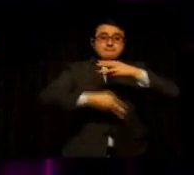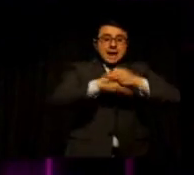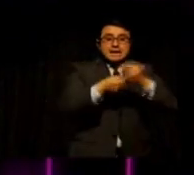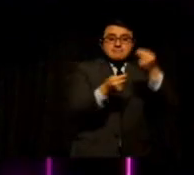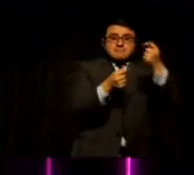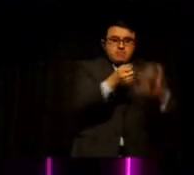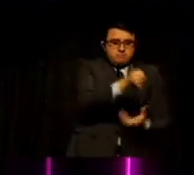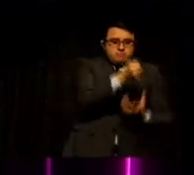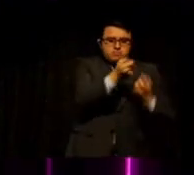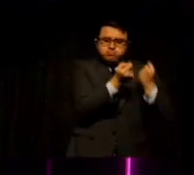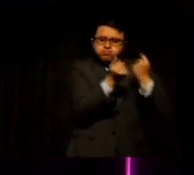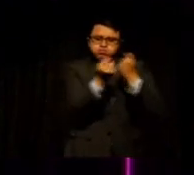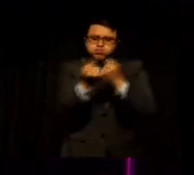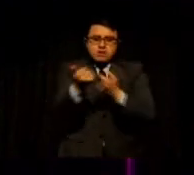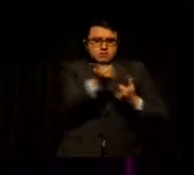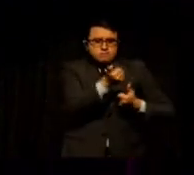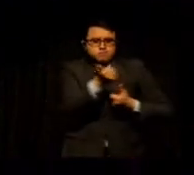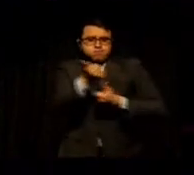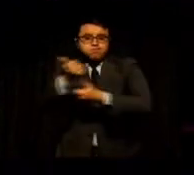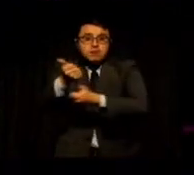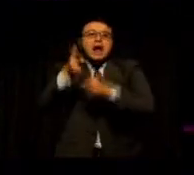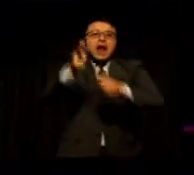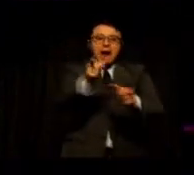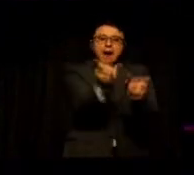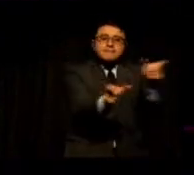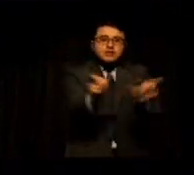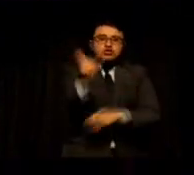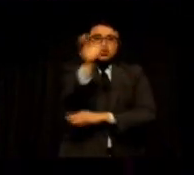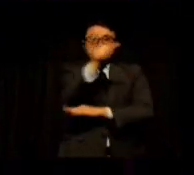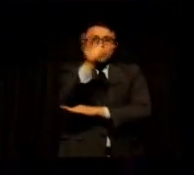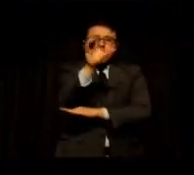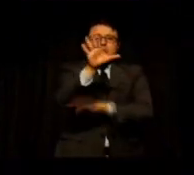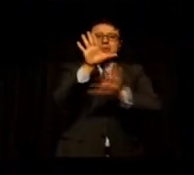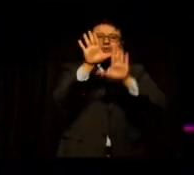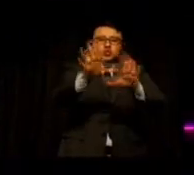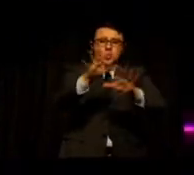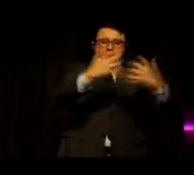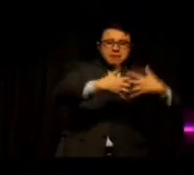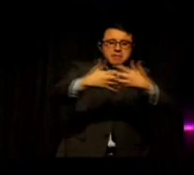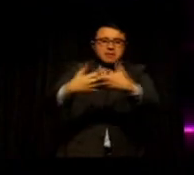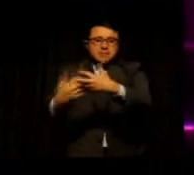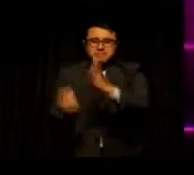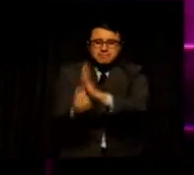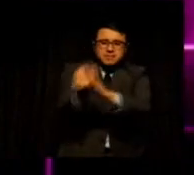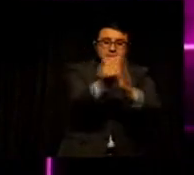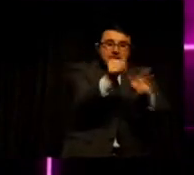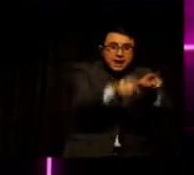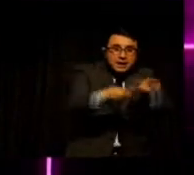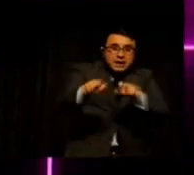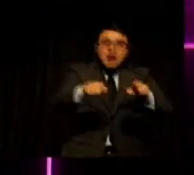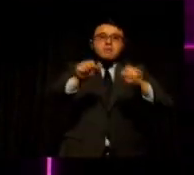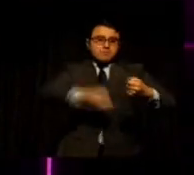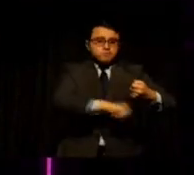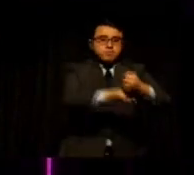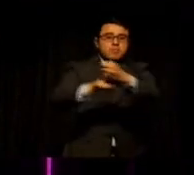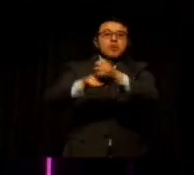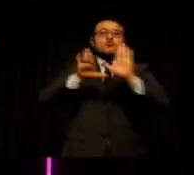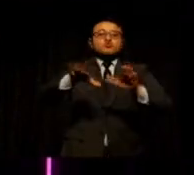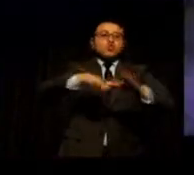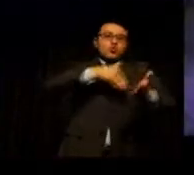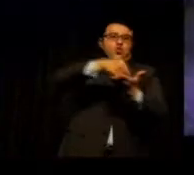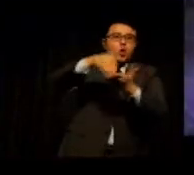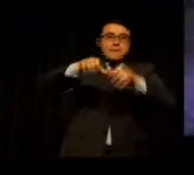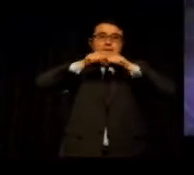acompañamiento y una mayor participación de los emprendedores en compras públicas pero como si todo esto fuera poco también